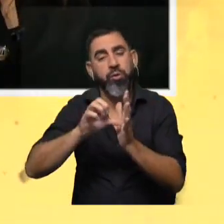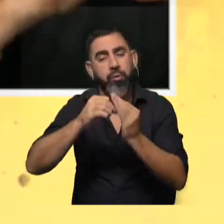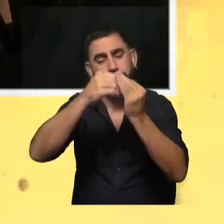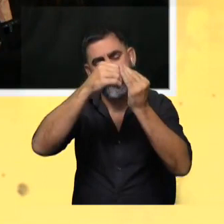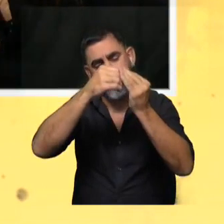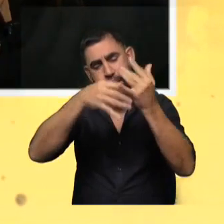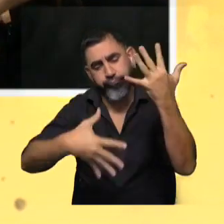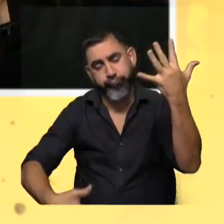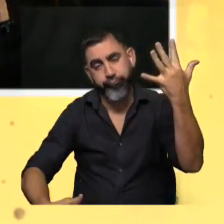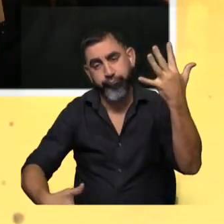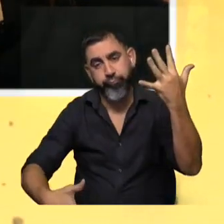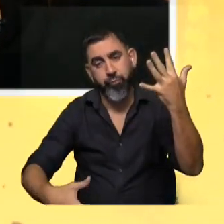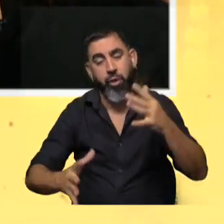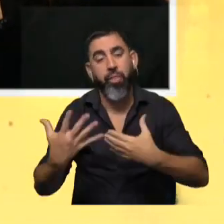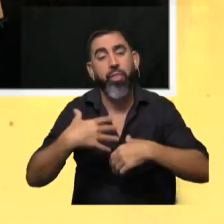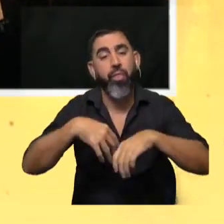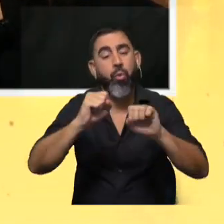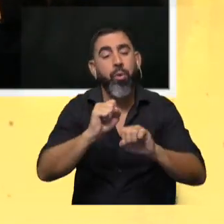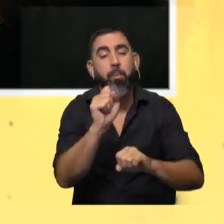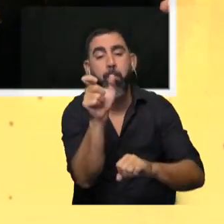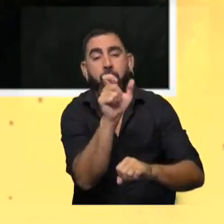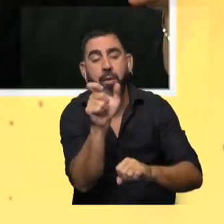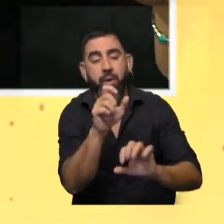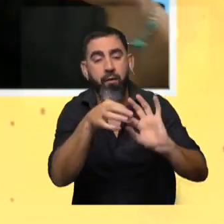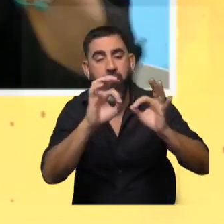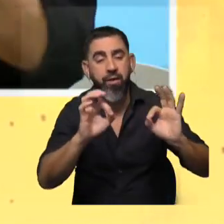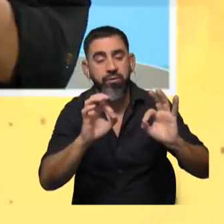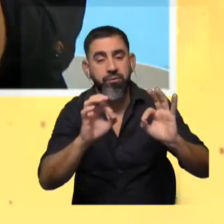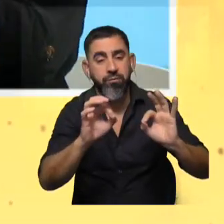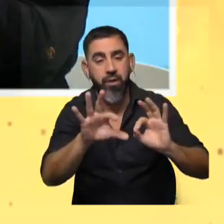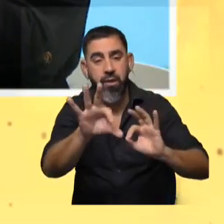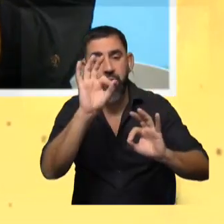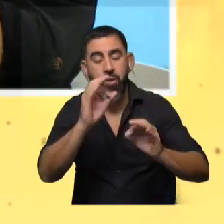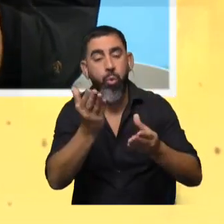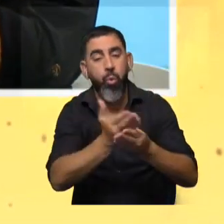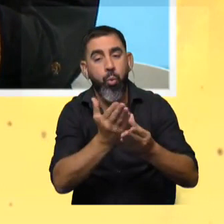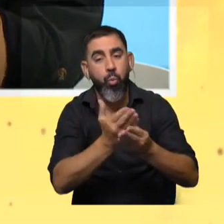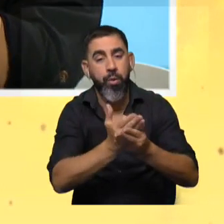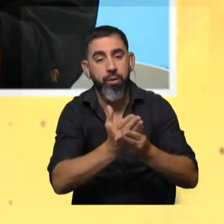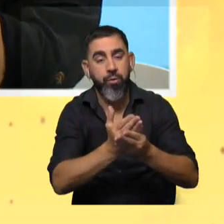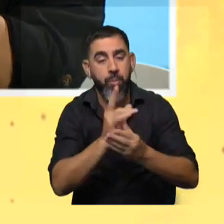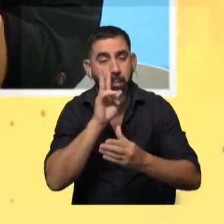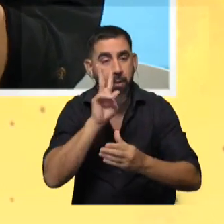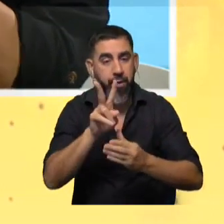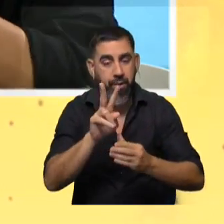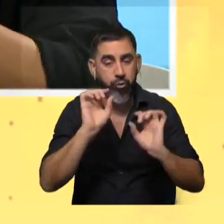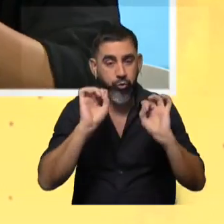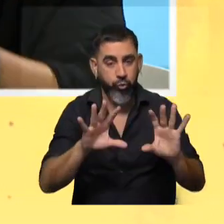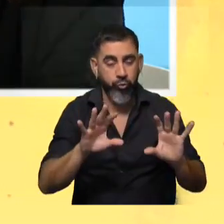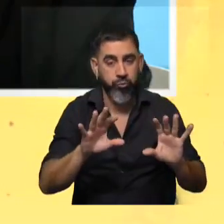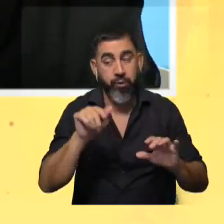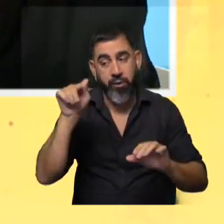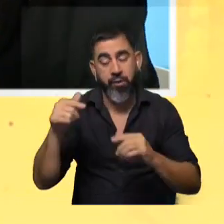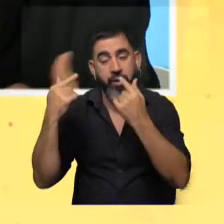más detectar palabras y elegir cuáles son los documentos que yo quiero mirar o inspeccionar visualmente